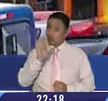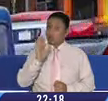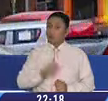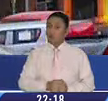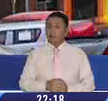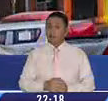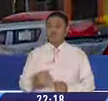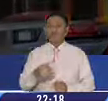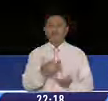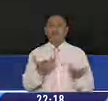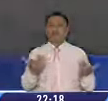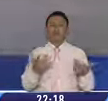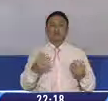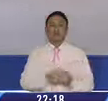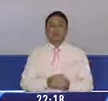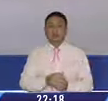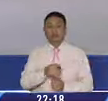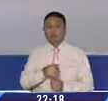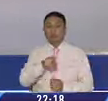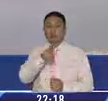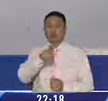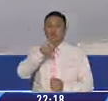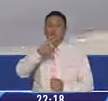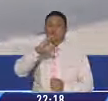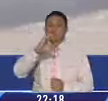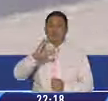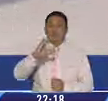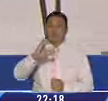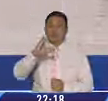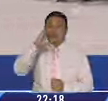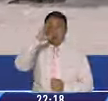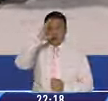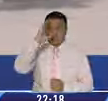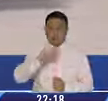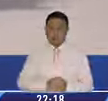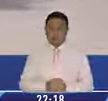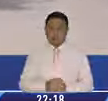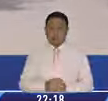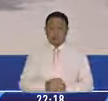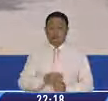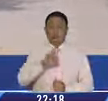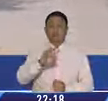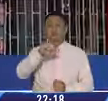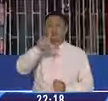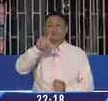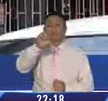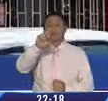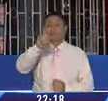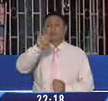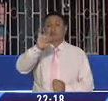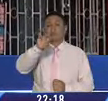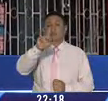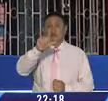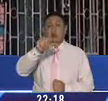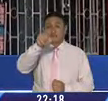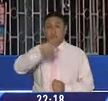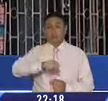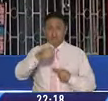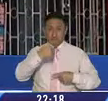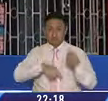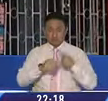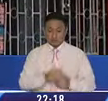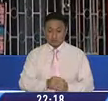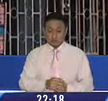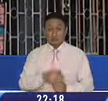esto se genera frente al UVC de la Policía Nacional, ubicado en la Florida Norte. Los comerciantes aseguran